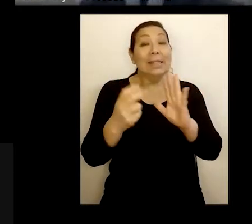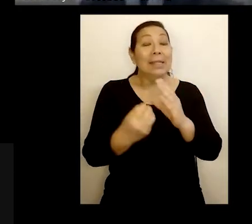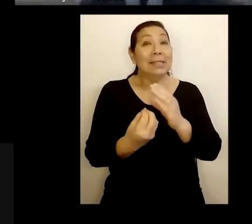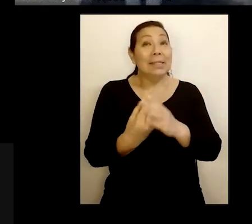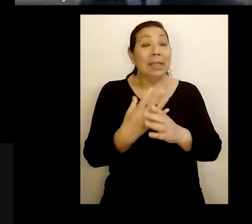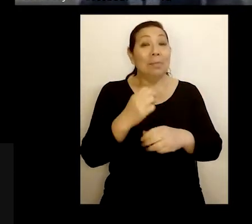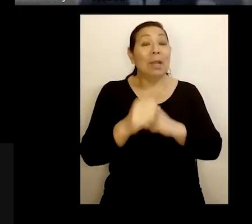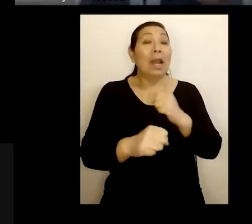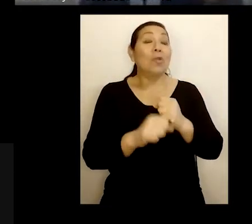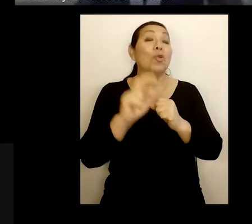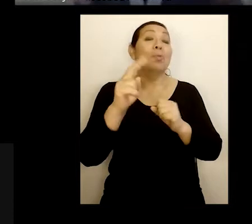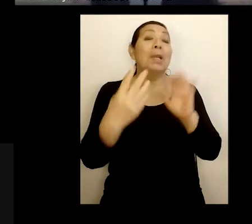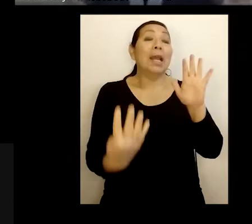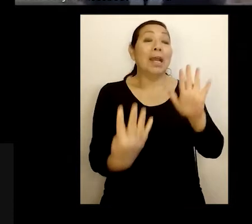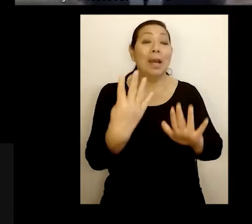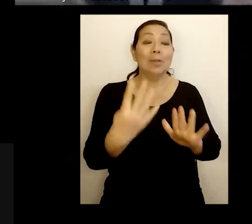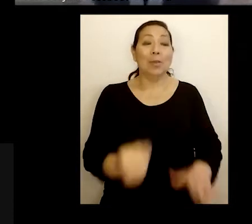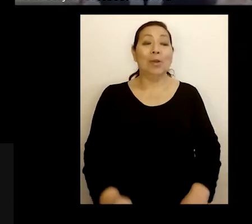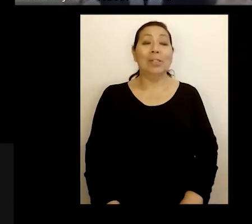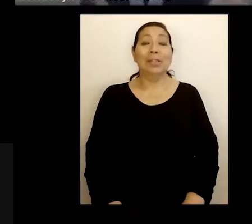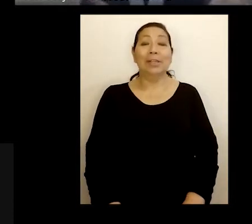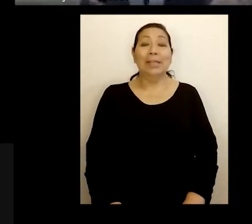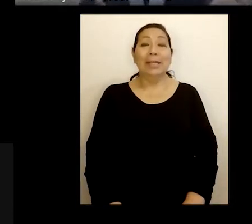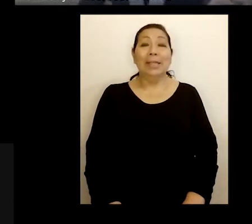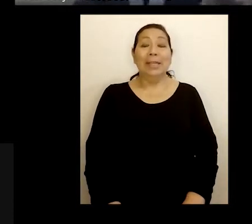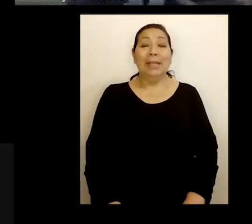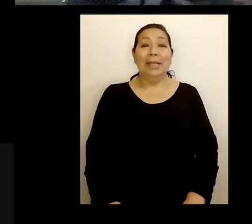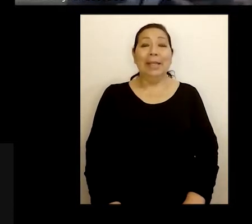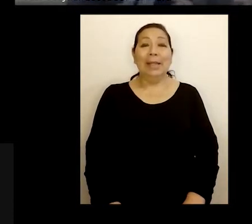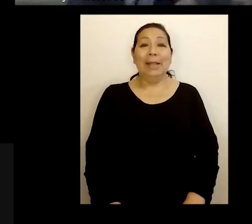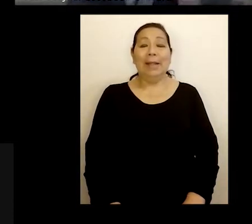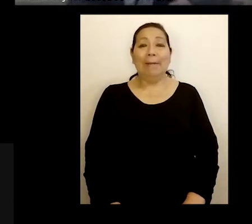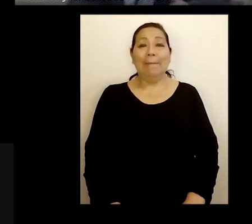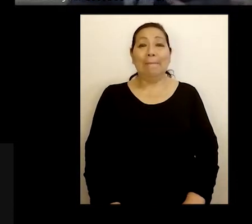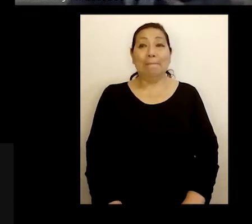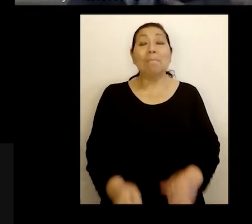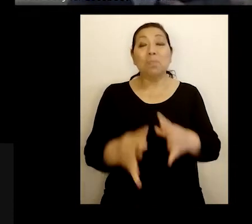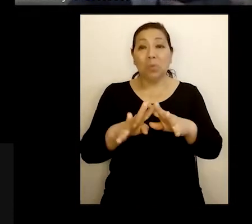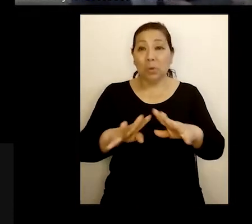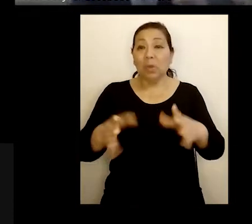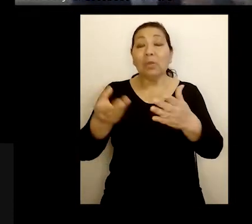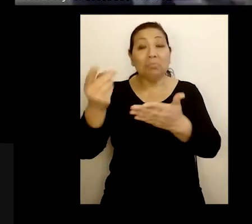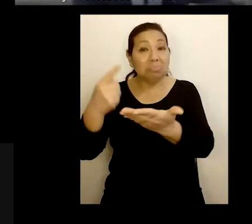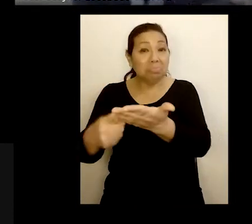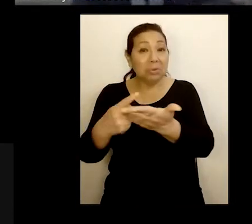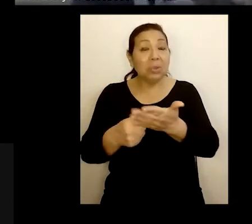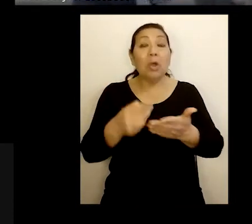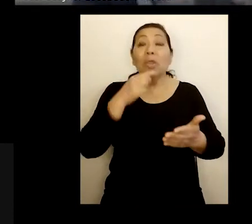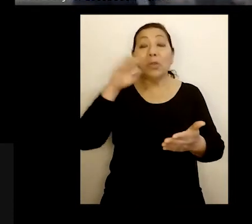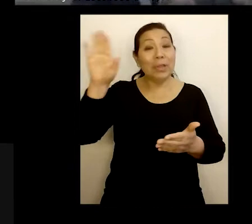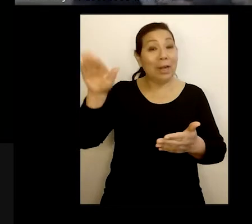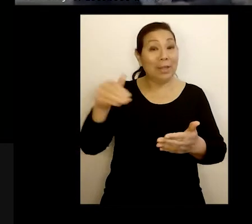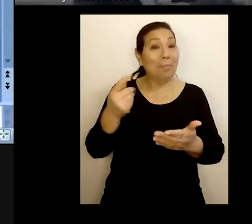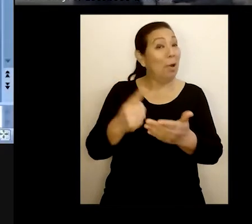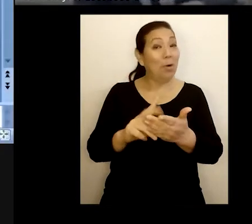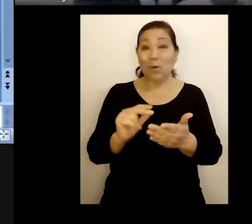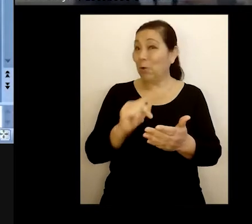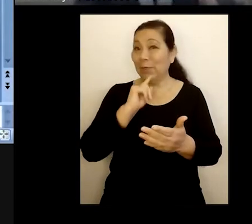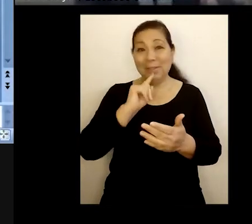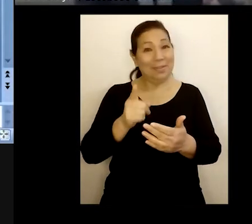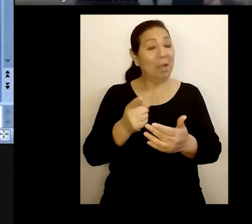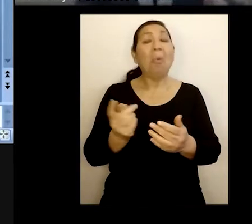septiembre del 2014, estando en el centro de conciliación, a donde le llamaron que no debía